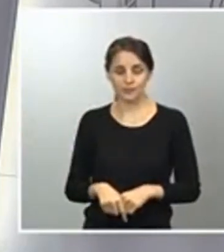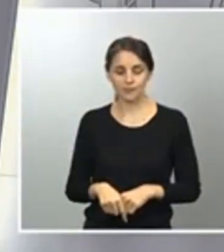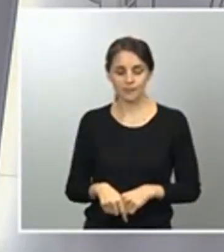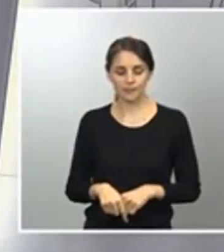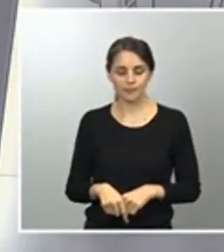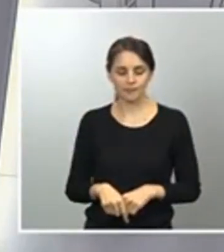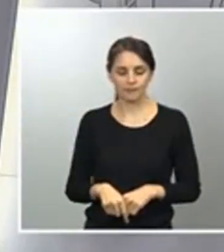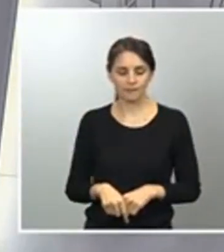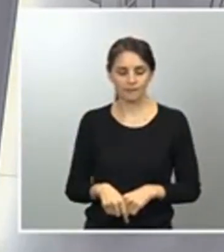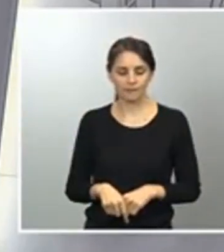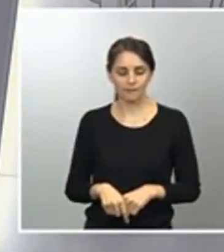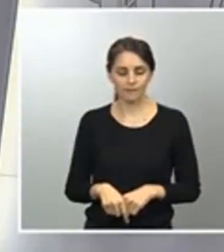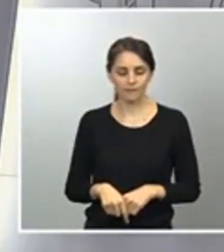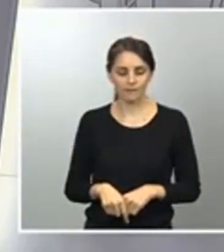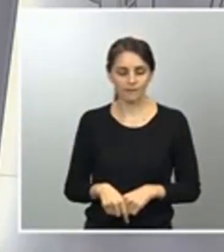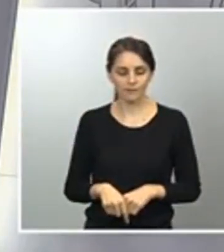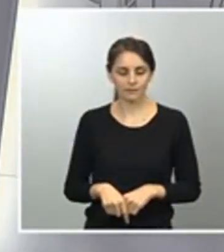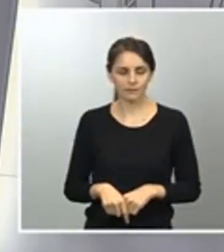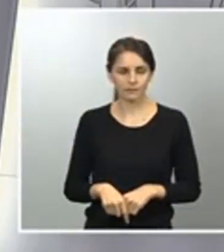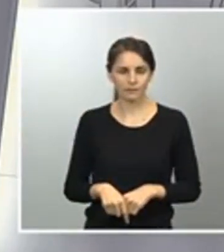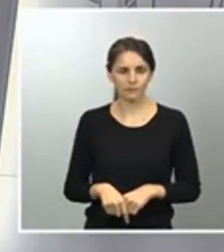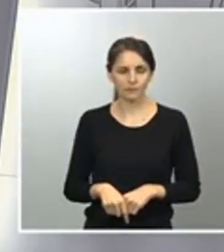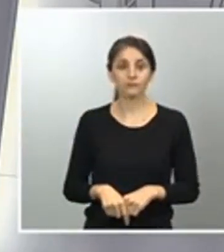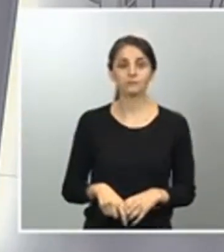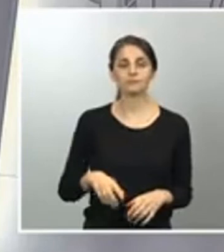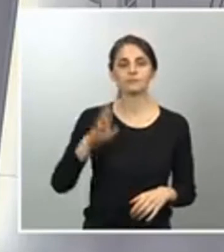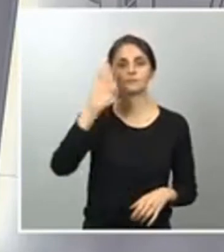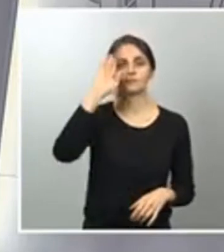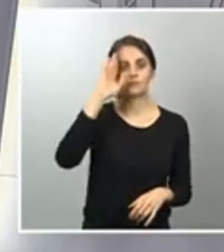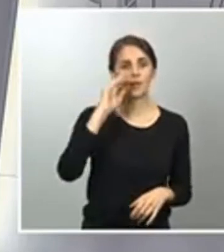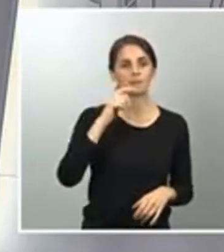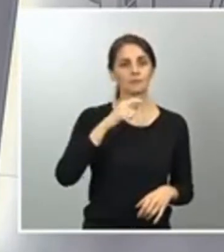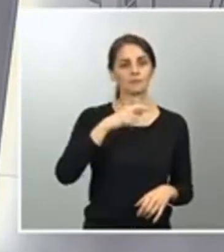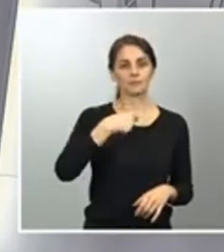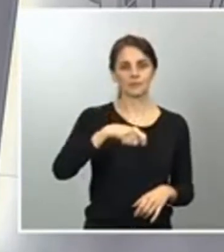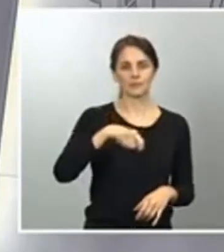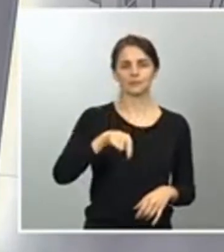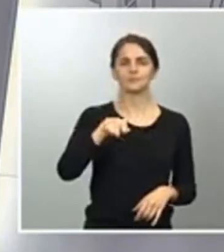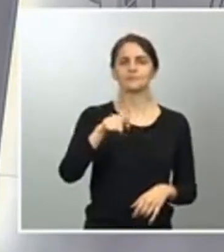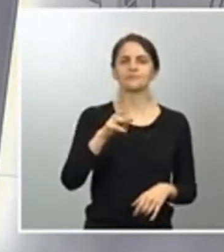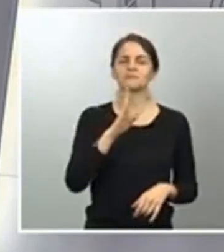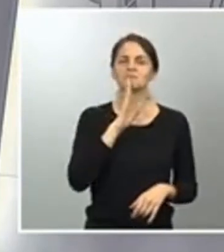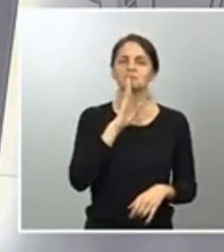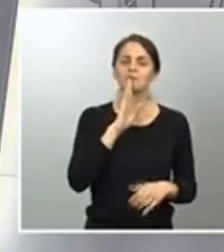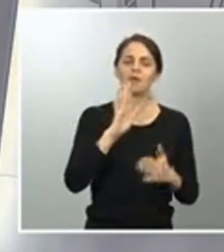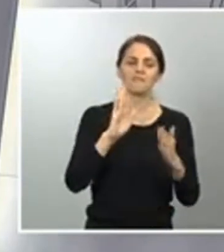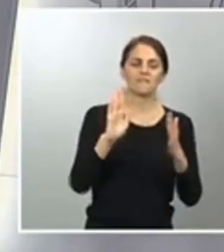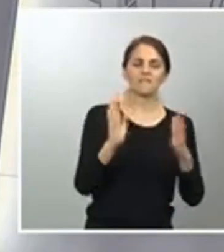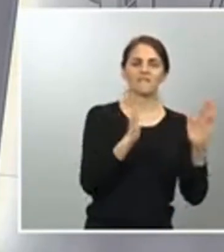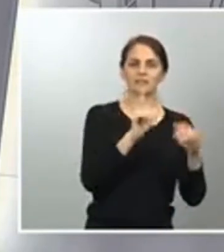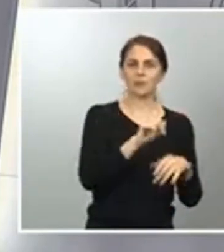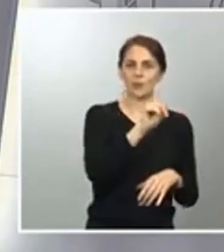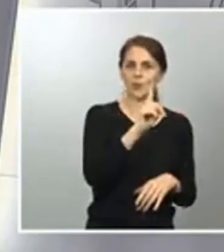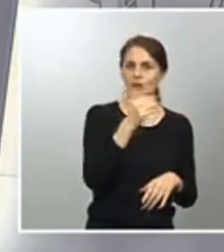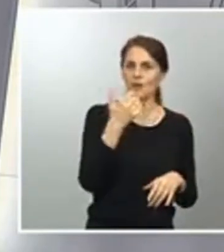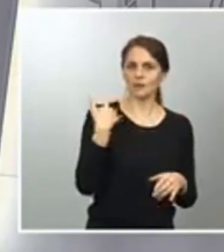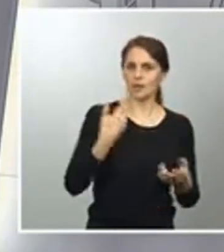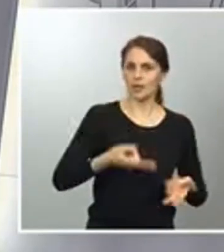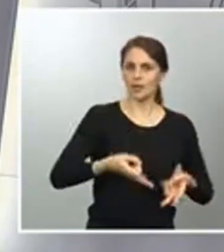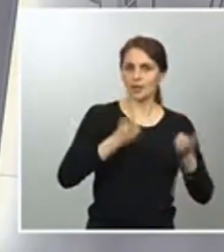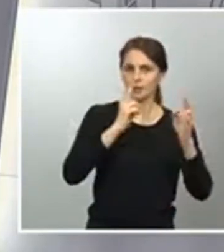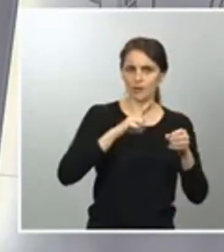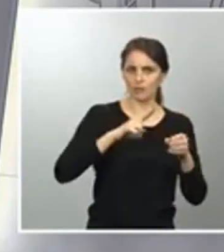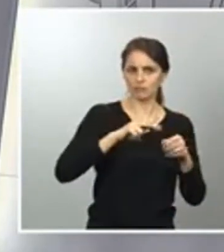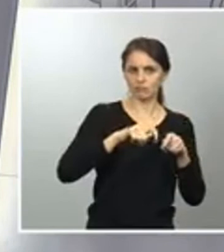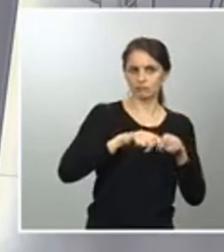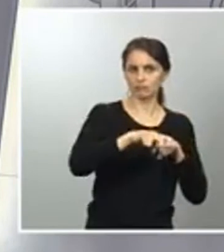Hola, Carmen Torres, de Canal Sur. Presidente, en la fase 1, en la que está hablando de una libre circulación dentro de una provincia, que se puede ir a una